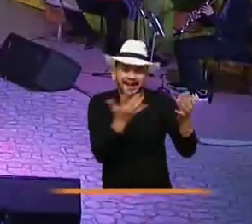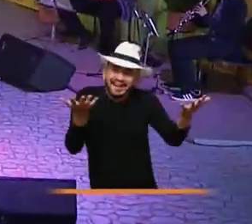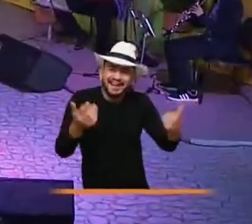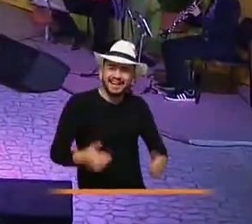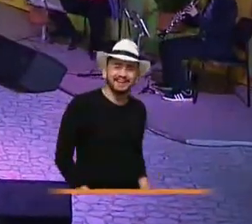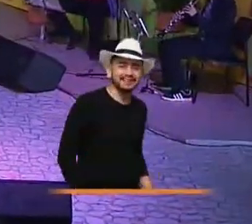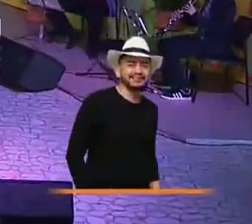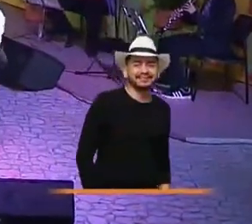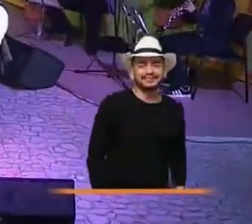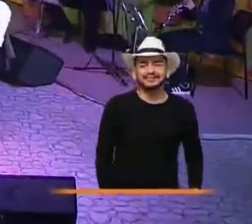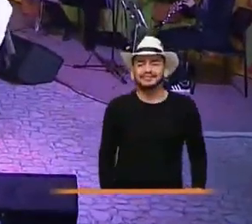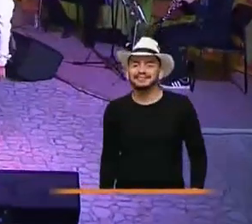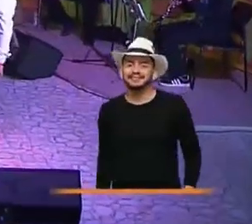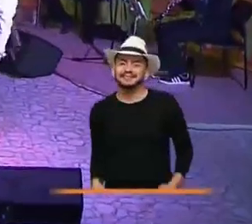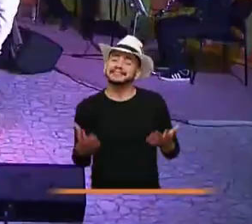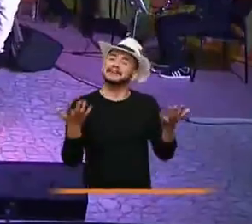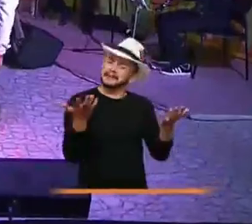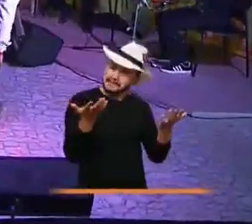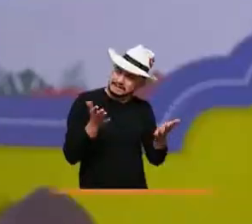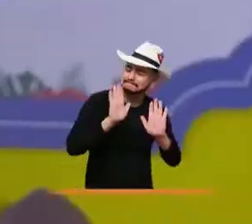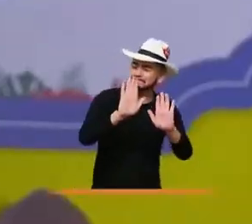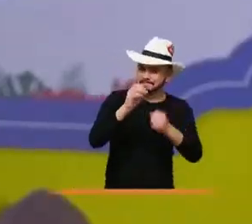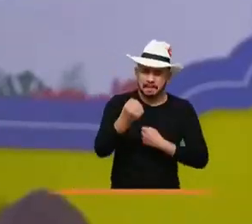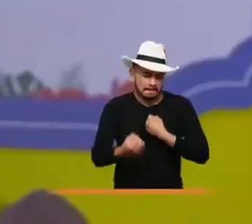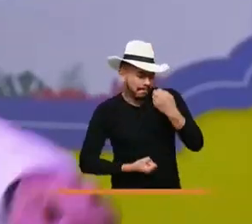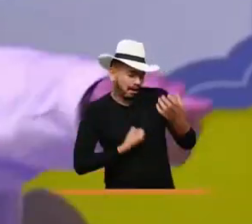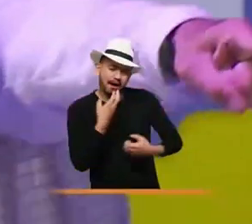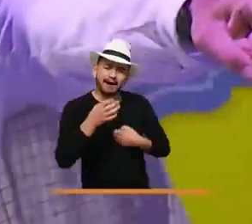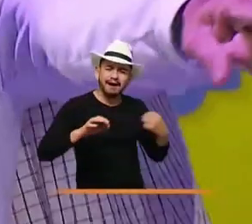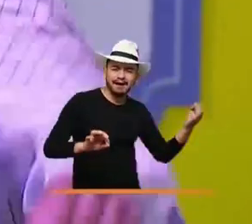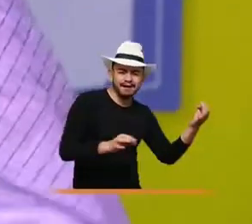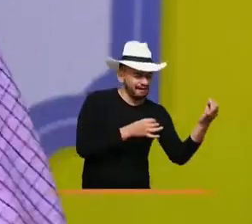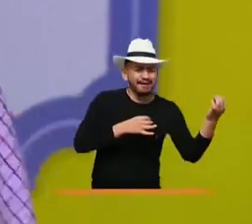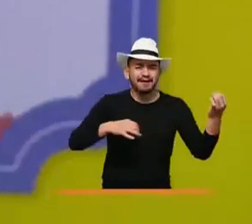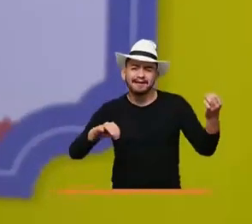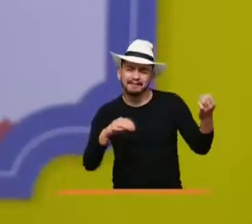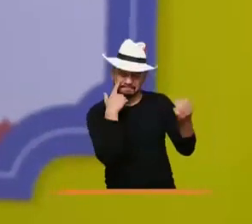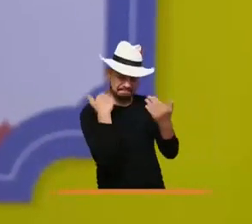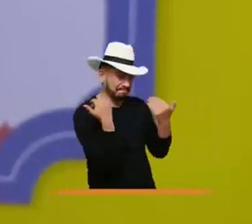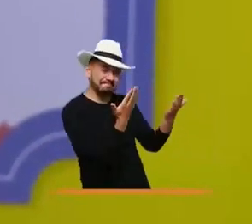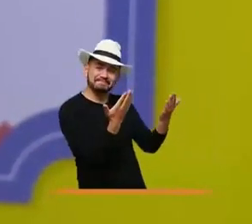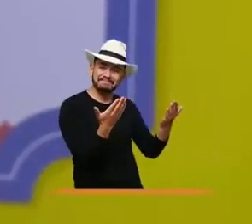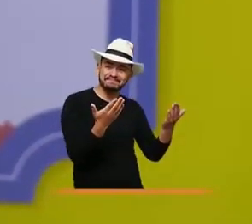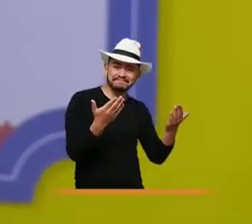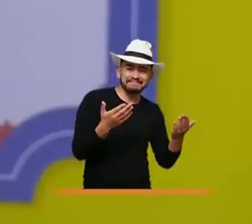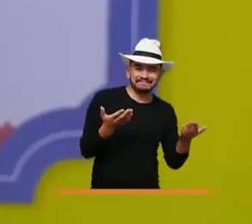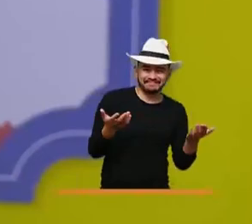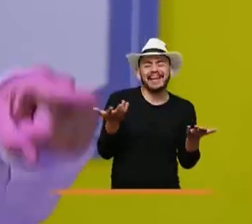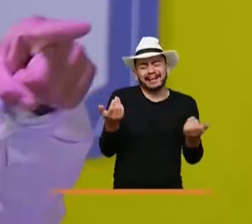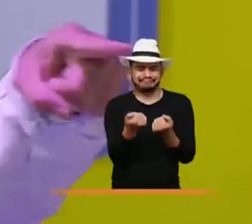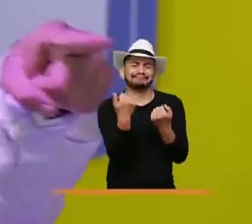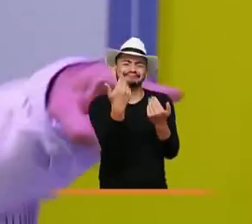él quiere probar así pero mire qué tan cruel la escritura de la